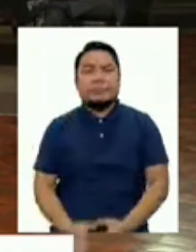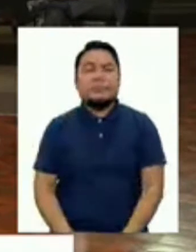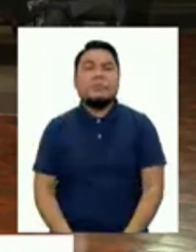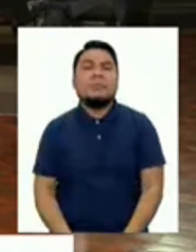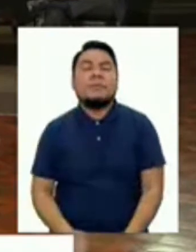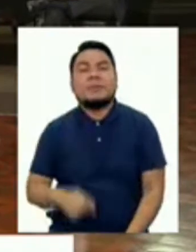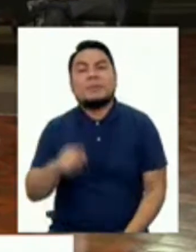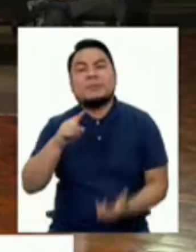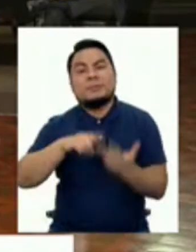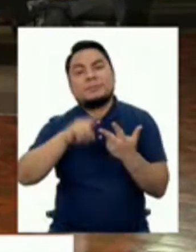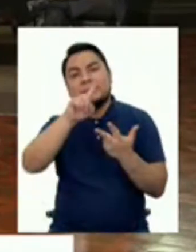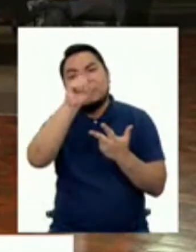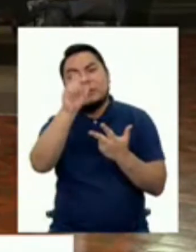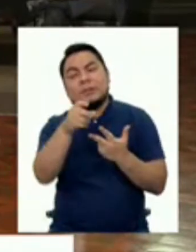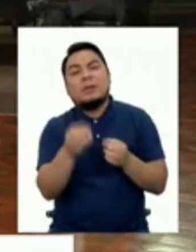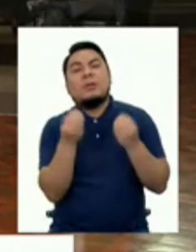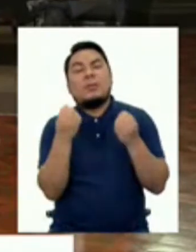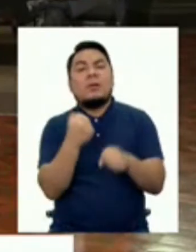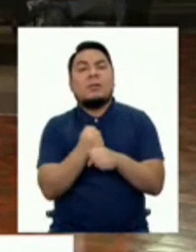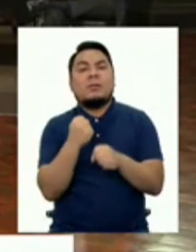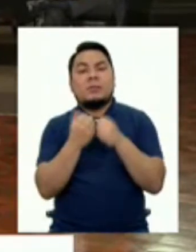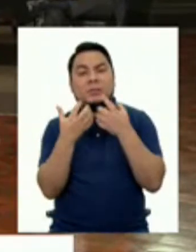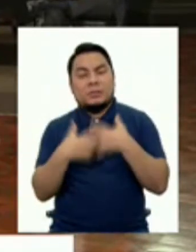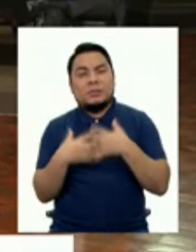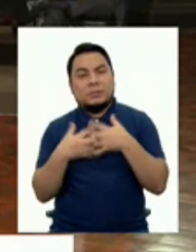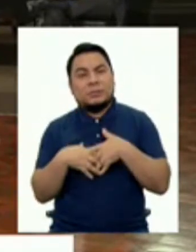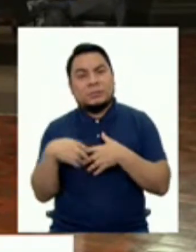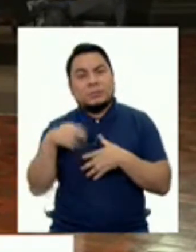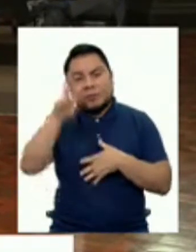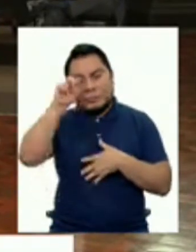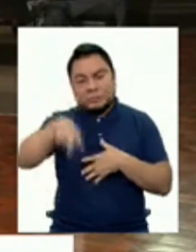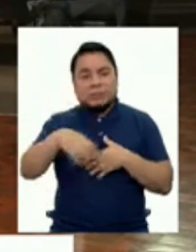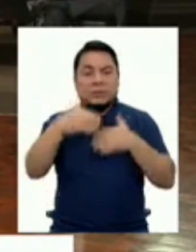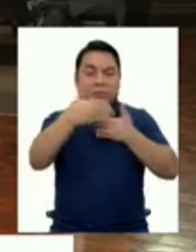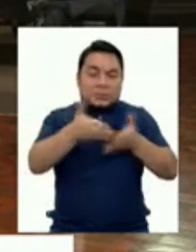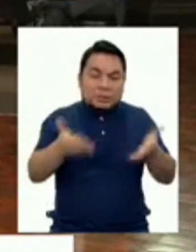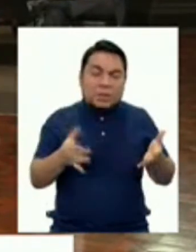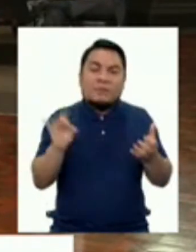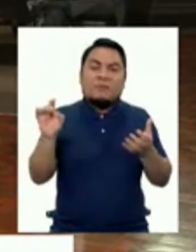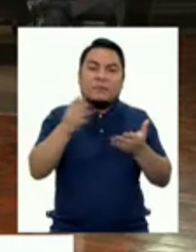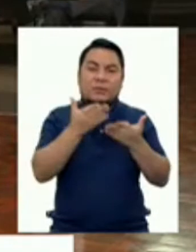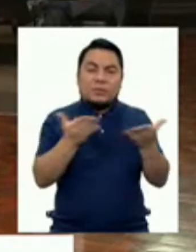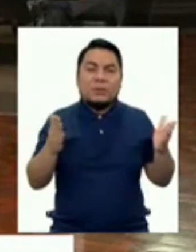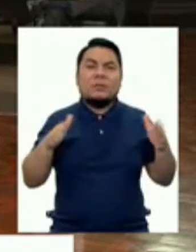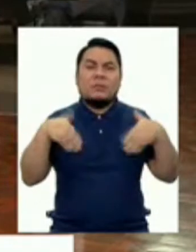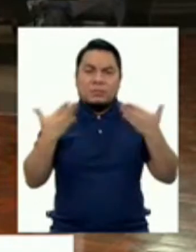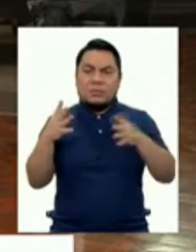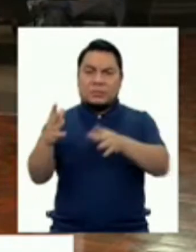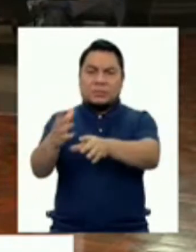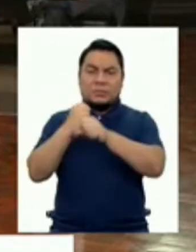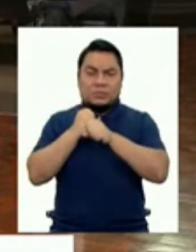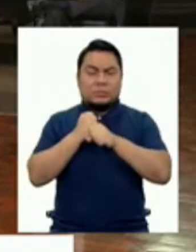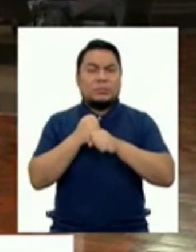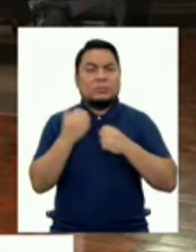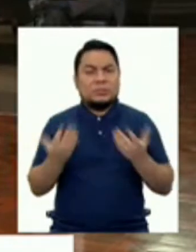¿Cómo las microfinancieras nacionales, como cooperativas, cajas, entre otros, podrán recuperar su movimiento considerando